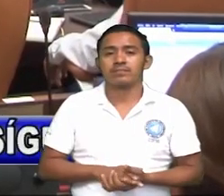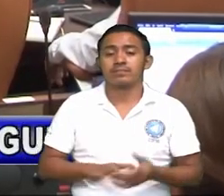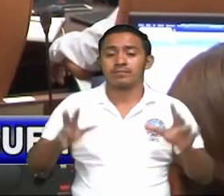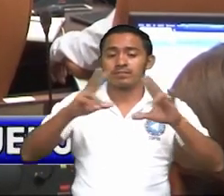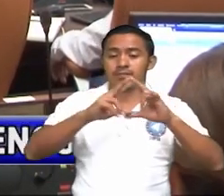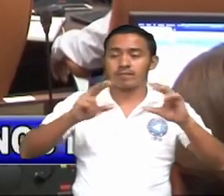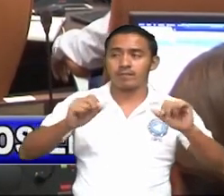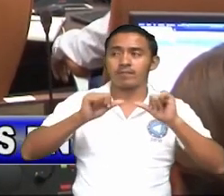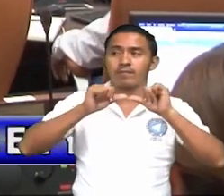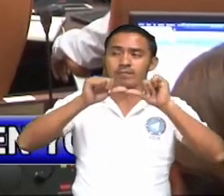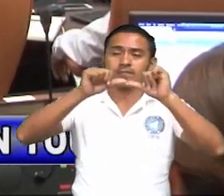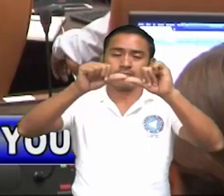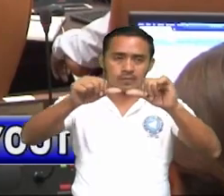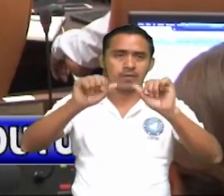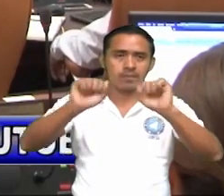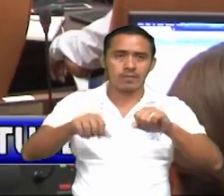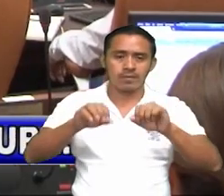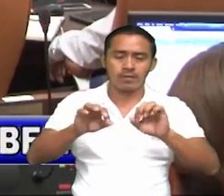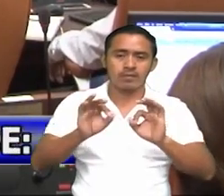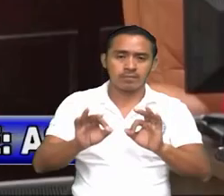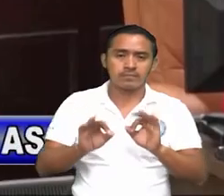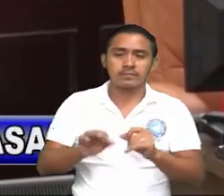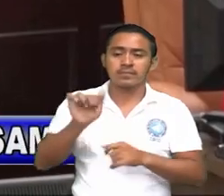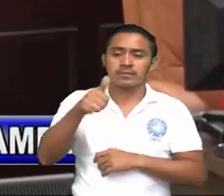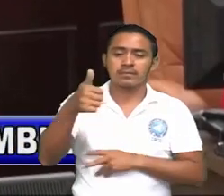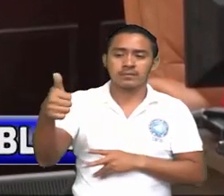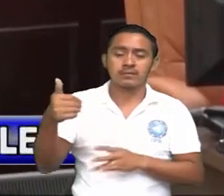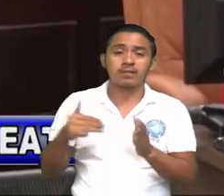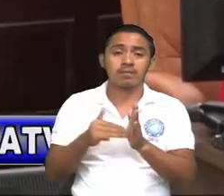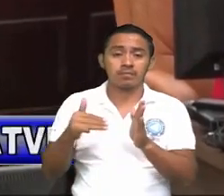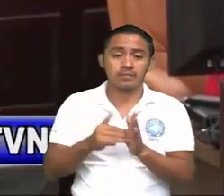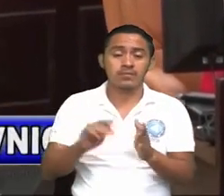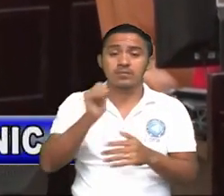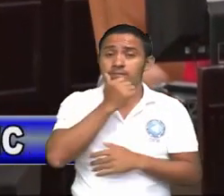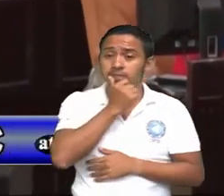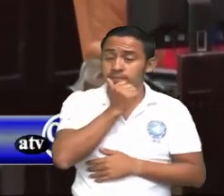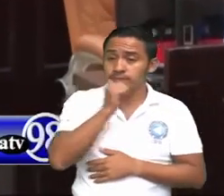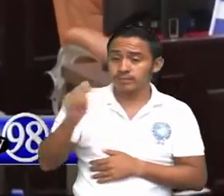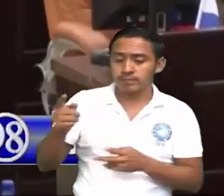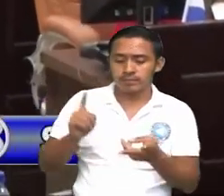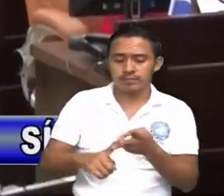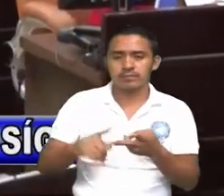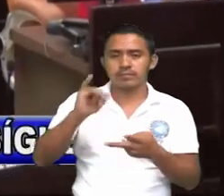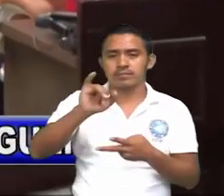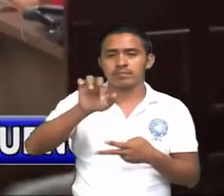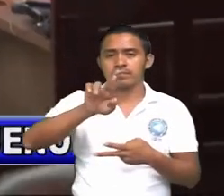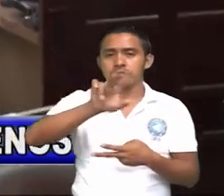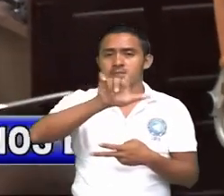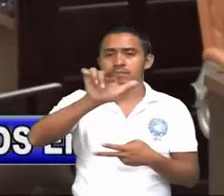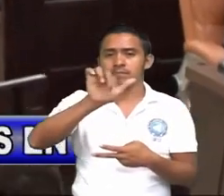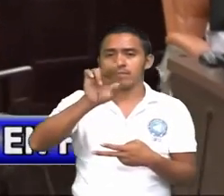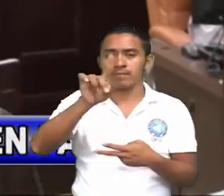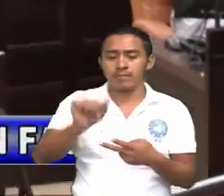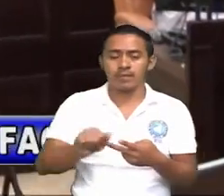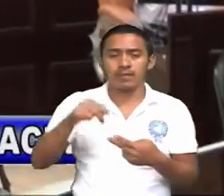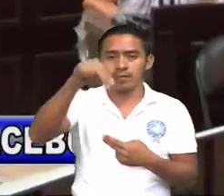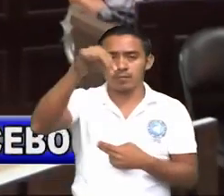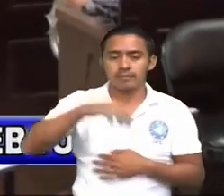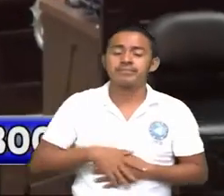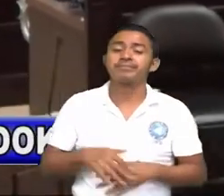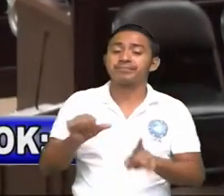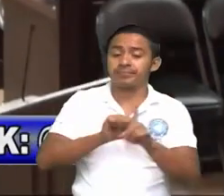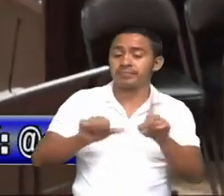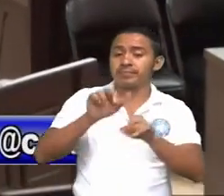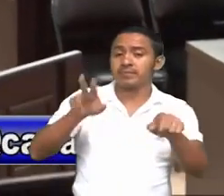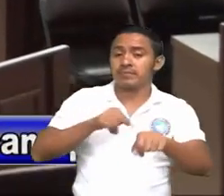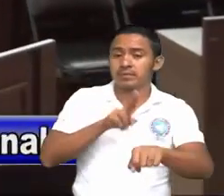Nicaragua seguirá accediendo al mercado de 66 millones de habitantes de Reino Unido e Irlanda del Norte, luego que la Asamblea Nacional aprobara